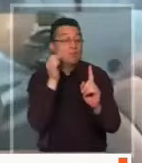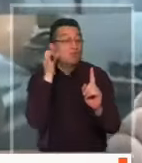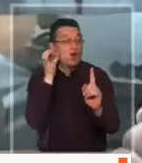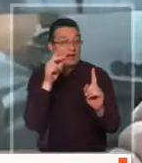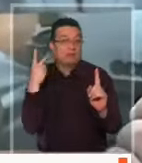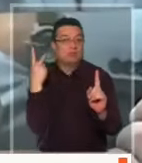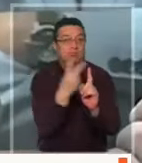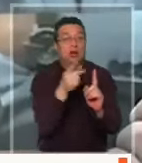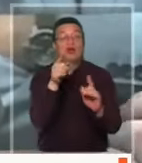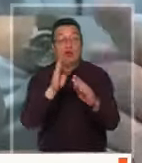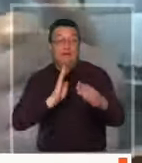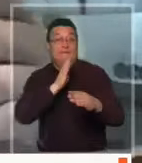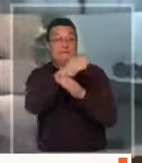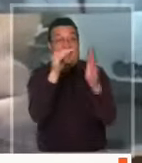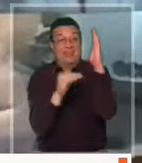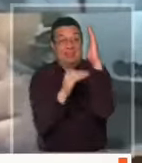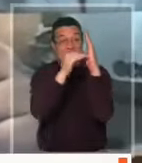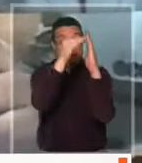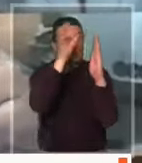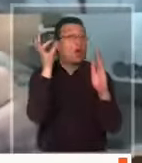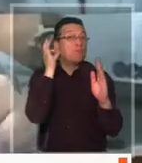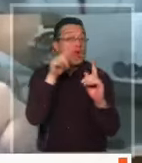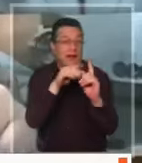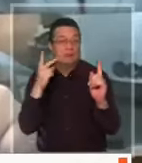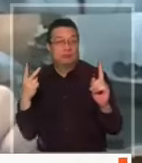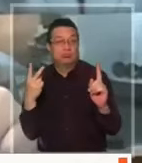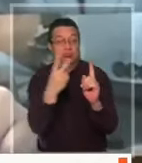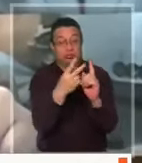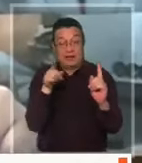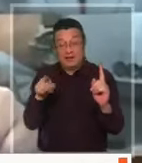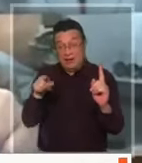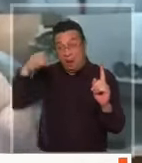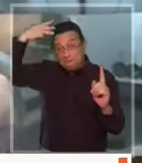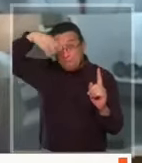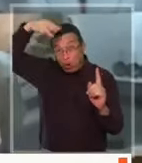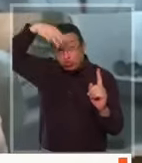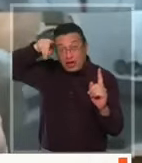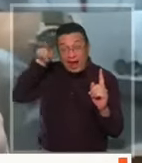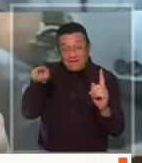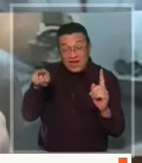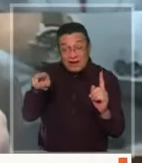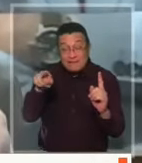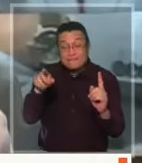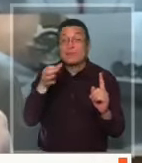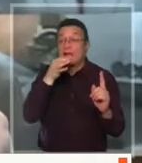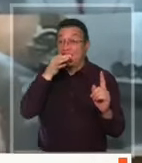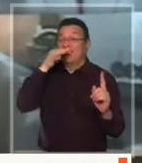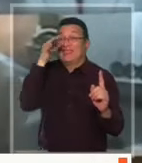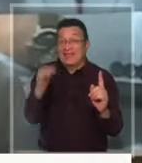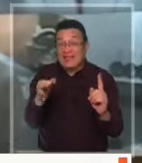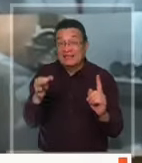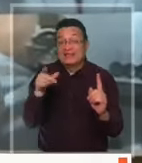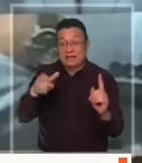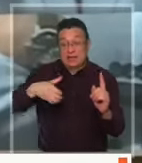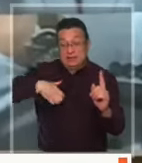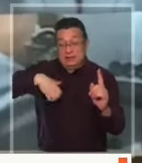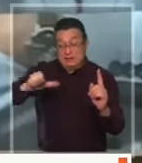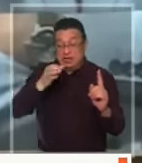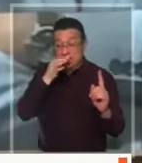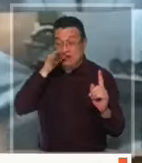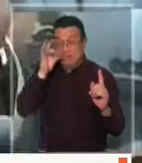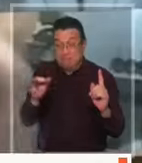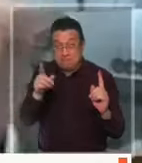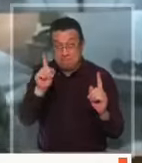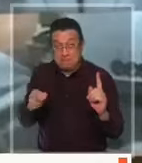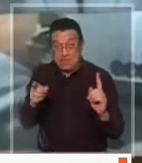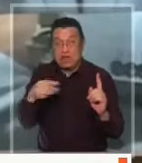su departamento y el imputado Monsalve le señaló a la policía de investigaciones,